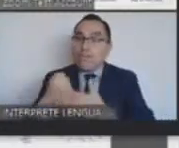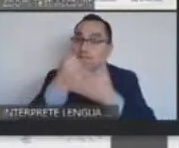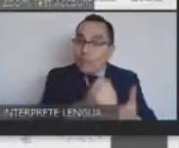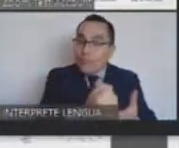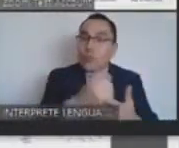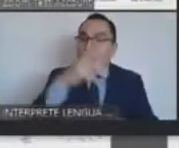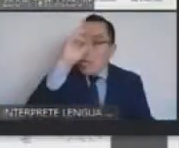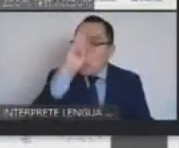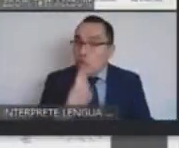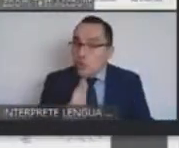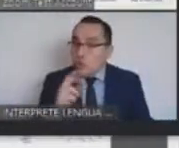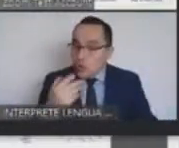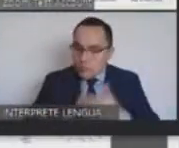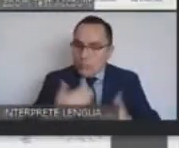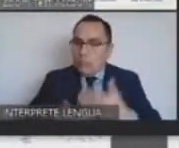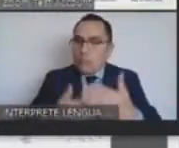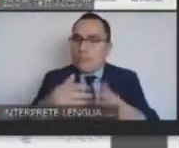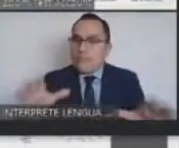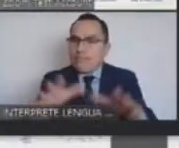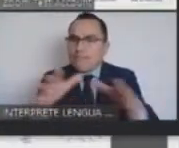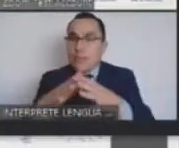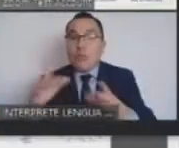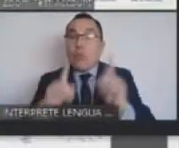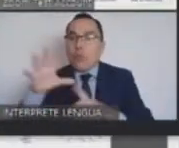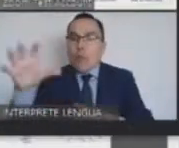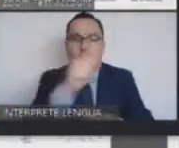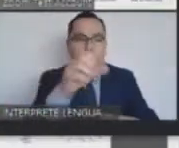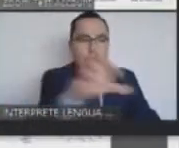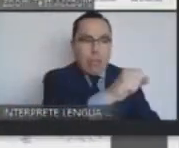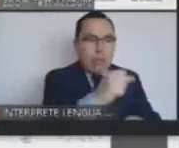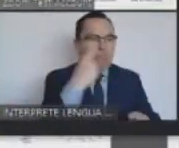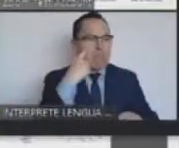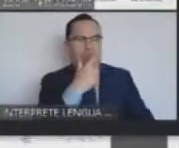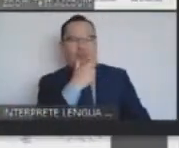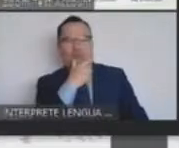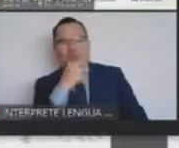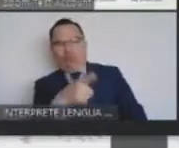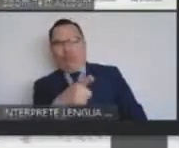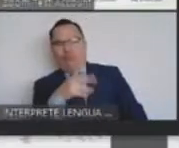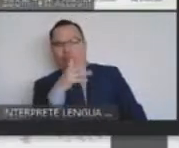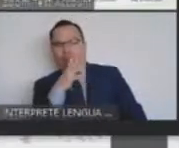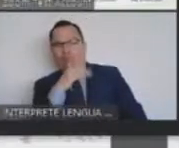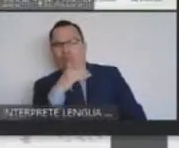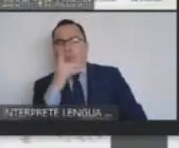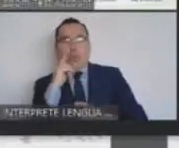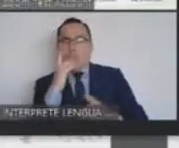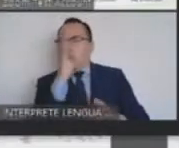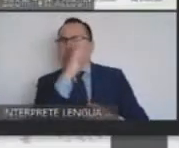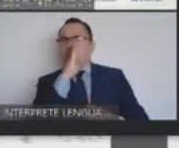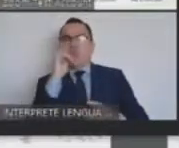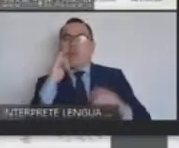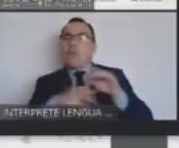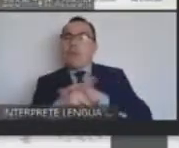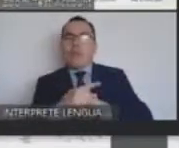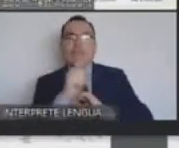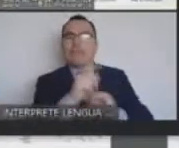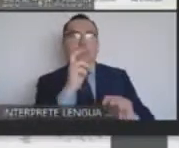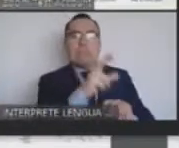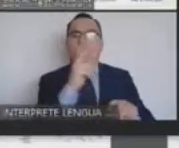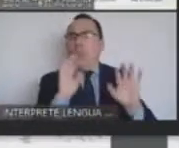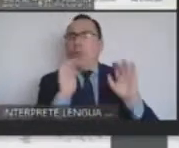preferencias de la ciudadanía, reducen el riesgo de captura nuevamente y nuevamente reducen los riesgos de corrupción. Eso va a estar presente en todo y es